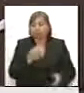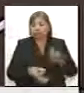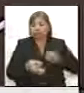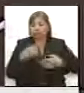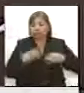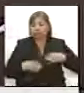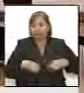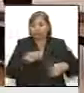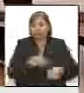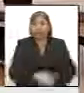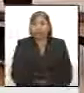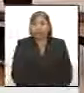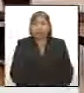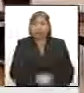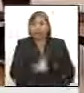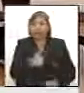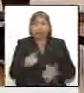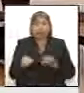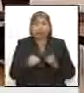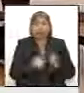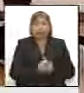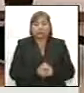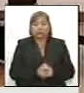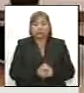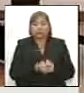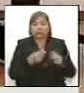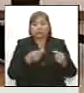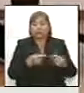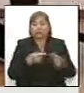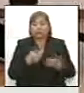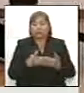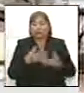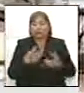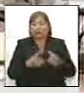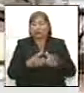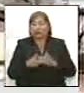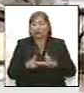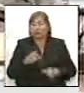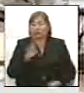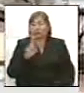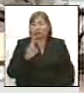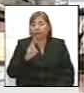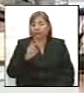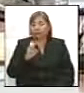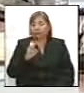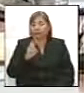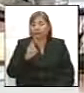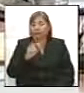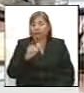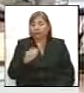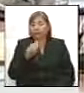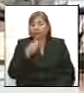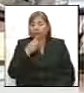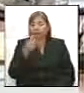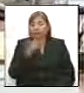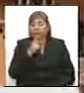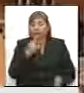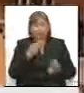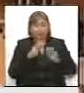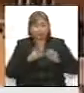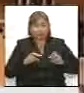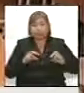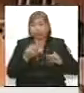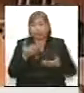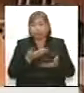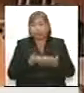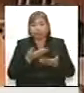Judicial. Por otro lado, la denuncia en contra del legislador Roberto Vieira no pudo resolverse debido a que dicho parlamentario